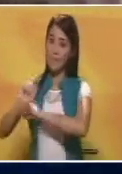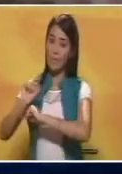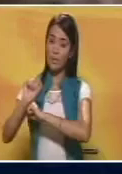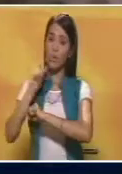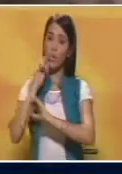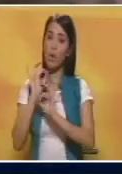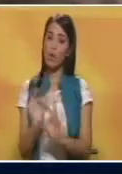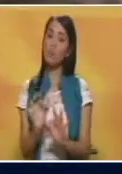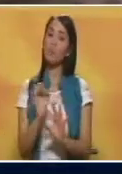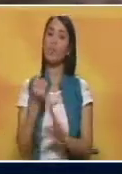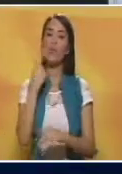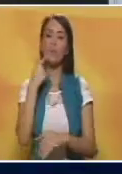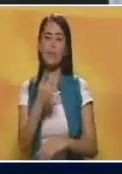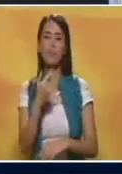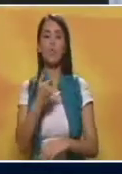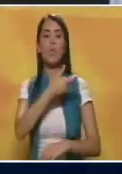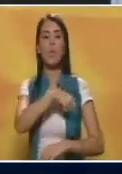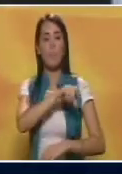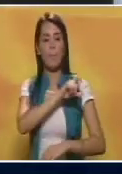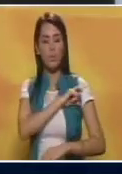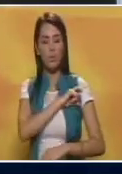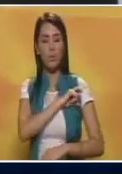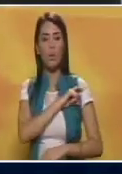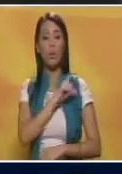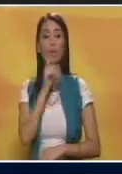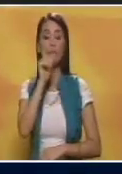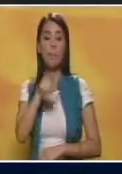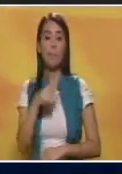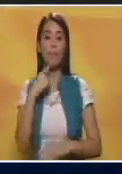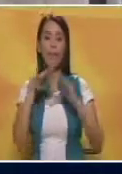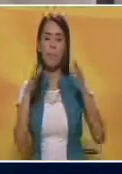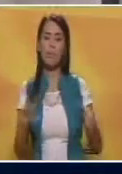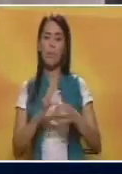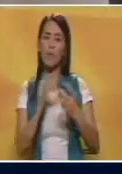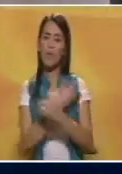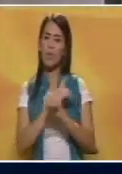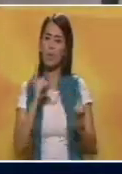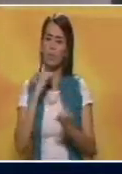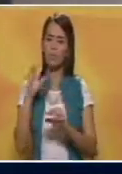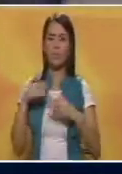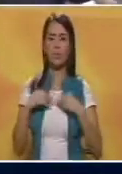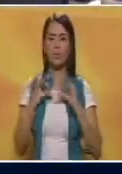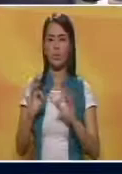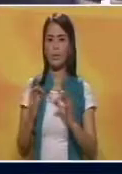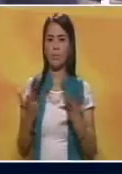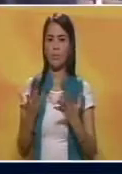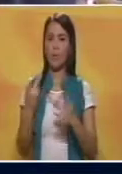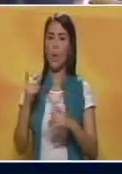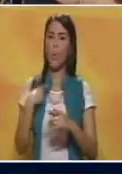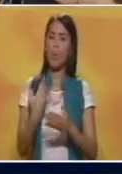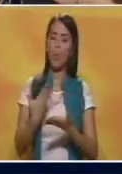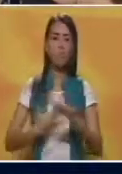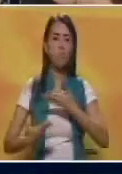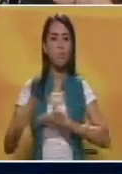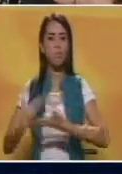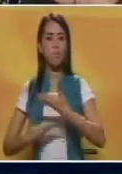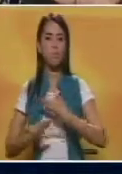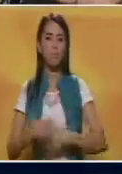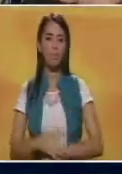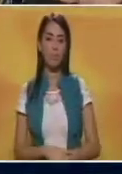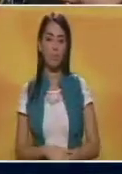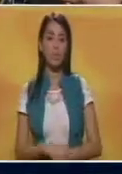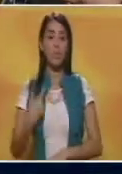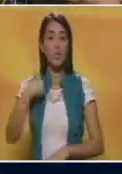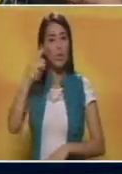gestiones del ex presidente español y rechazó que la mesa de la unidad democrática lo desconozca como interlocutor yo creo que